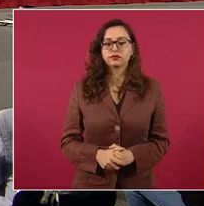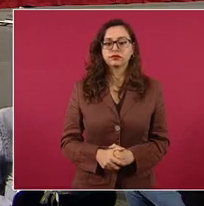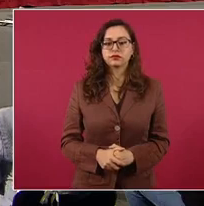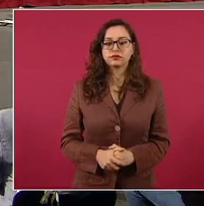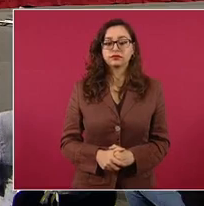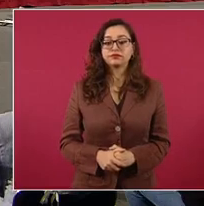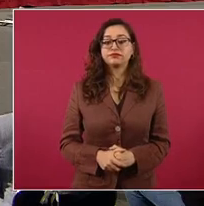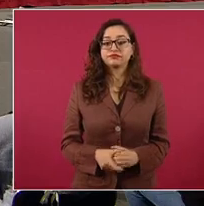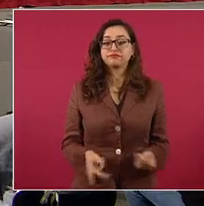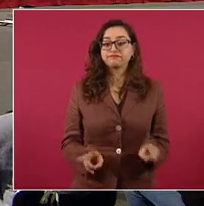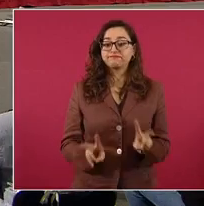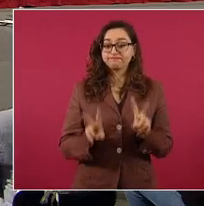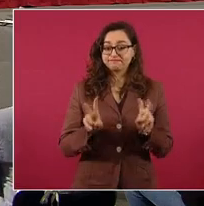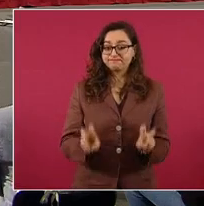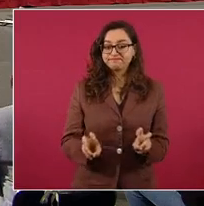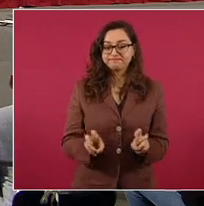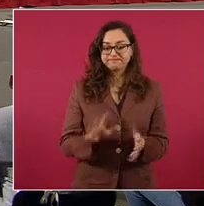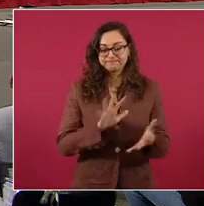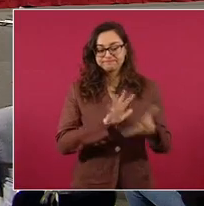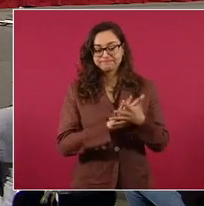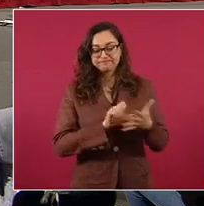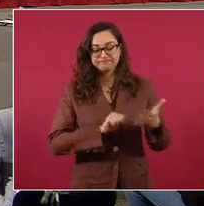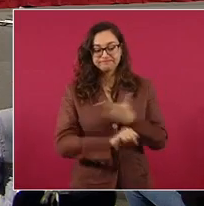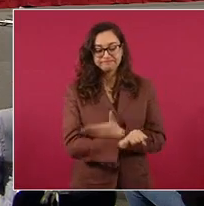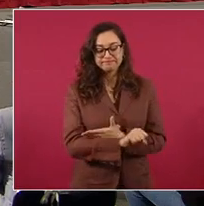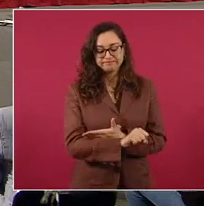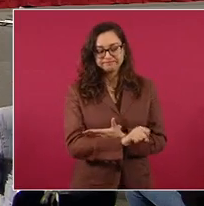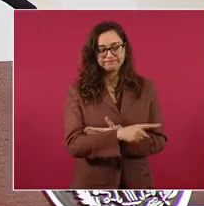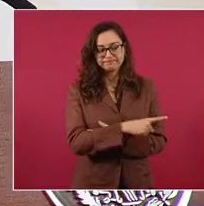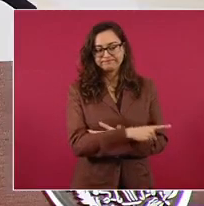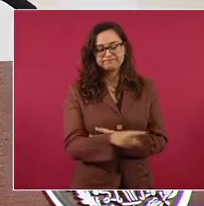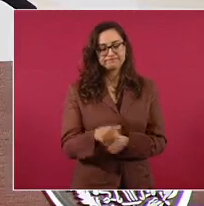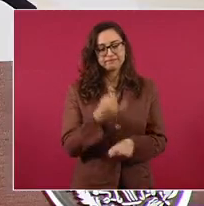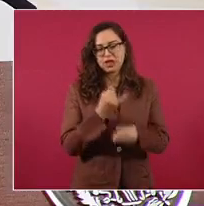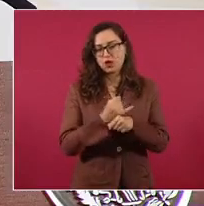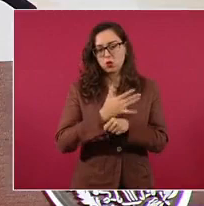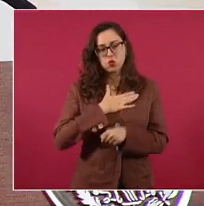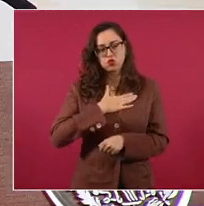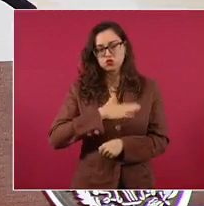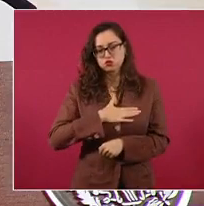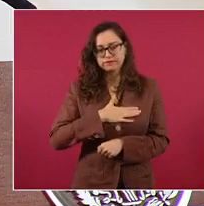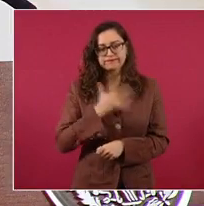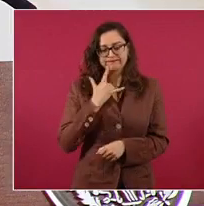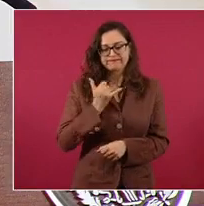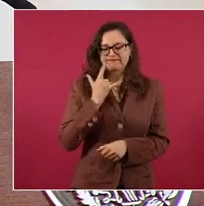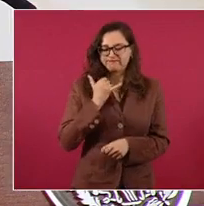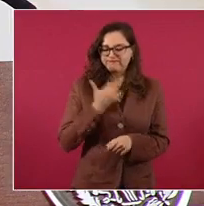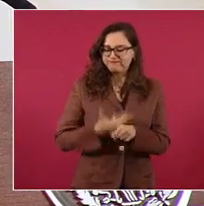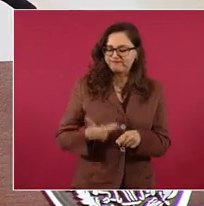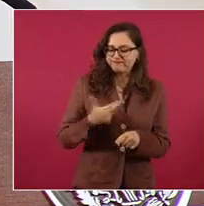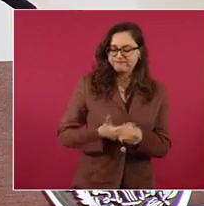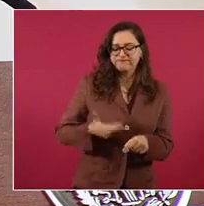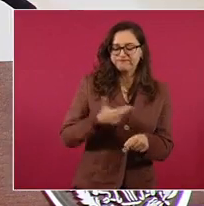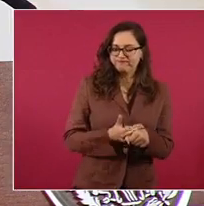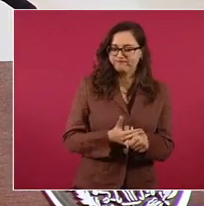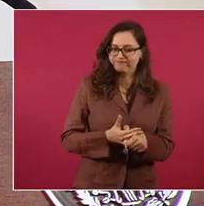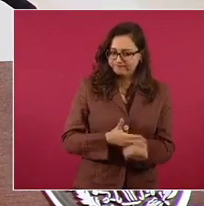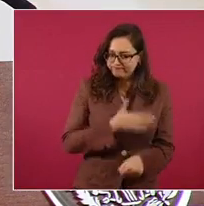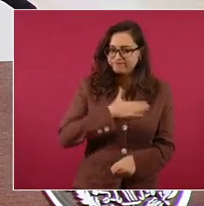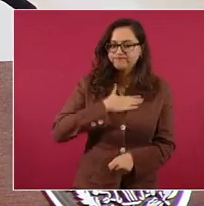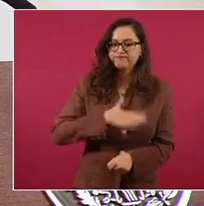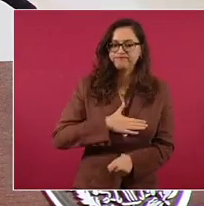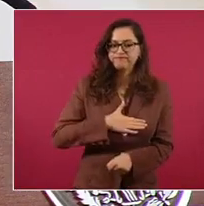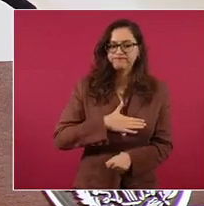justicia, señor presidente. Como fue su instrucción, la Secretaría de Seguridad y Protección Ciudadana